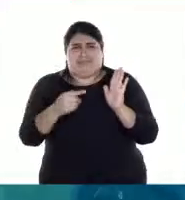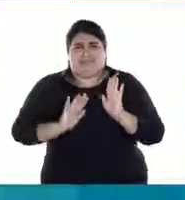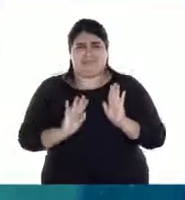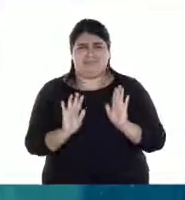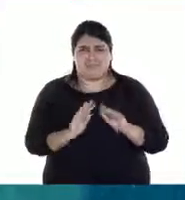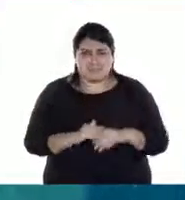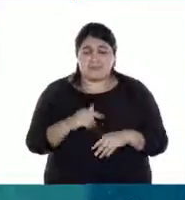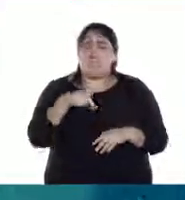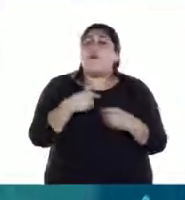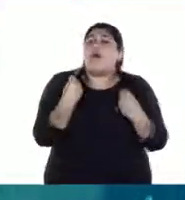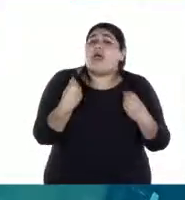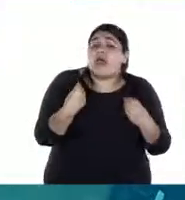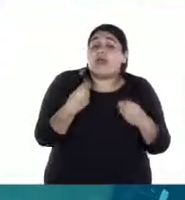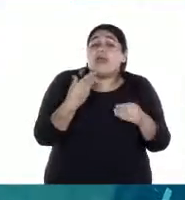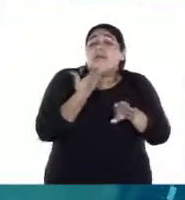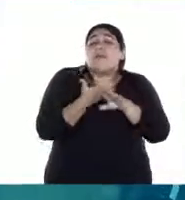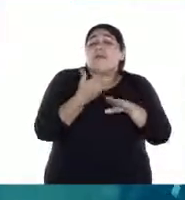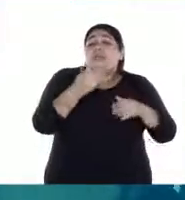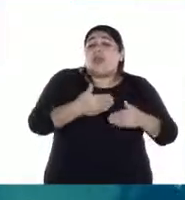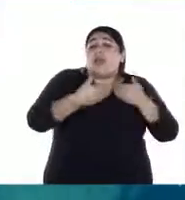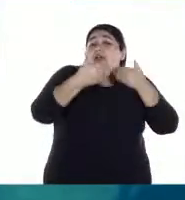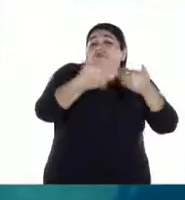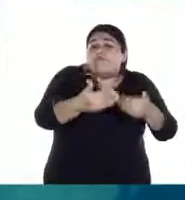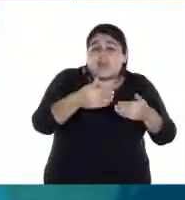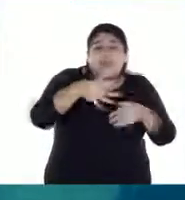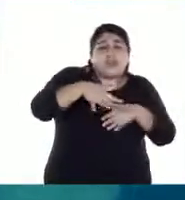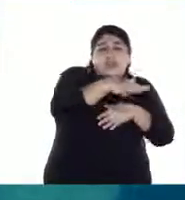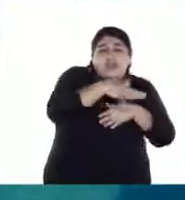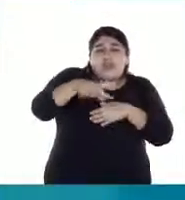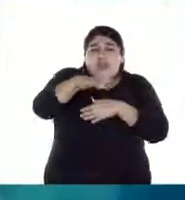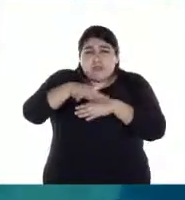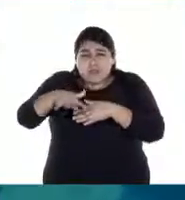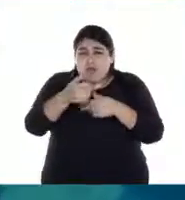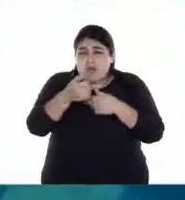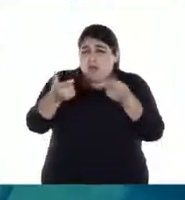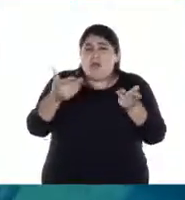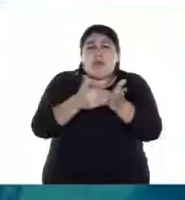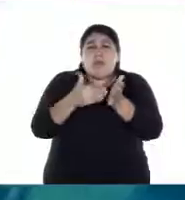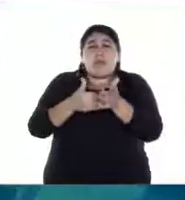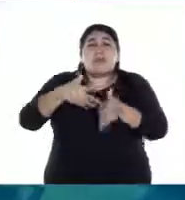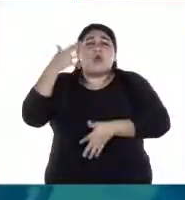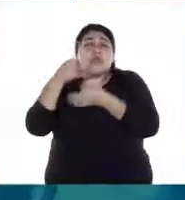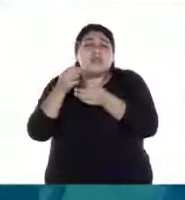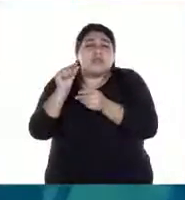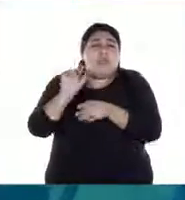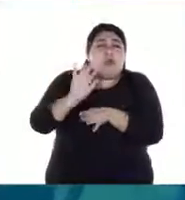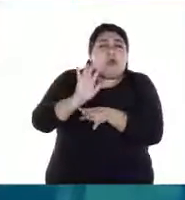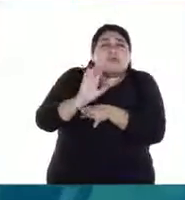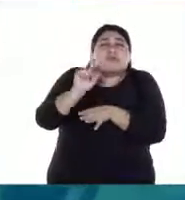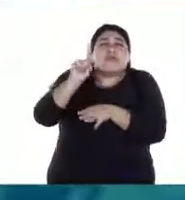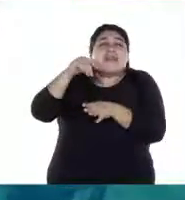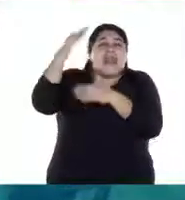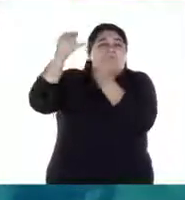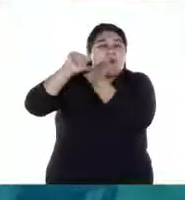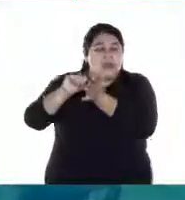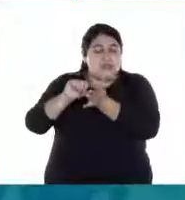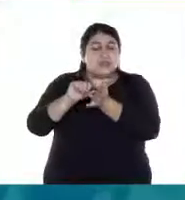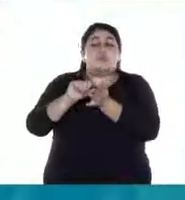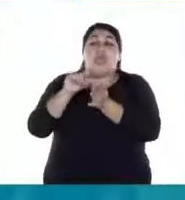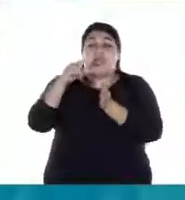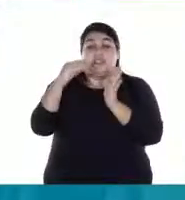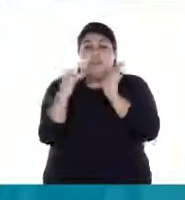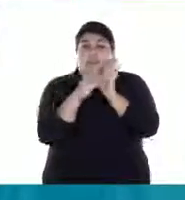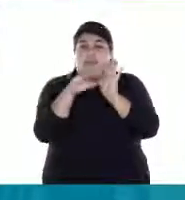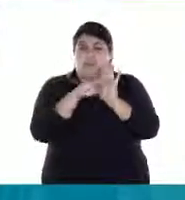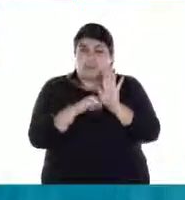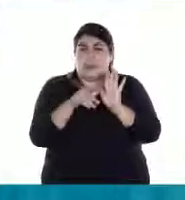porque permite la prórroga de jurisdicción a favor de los tribunales arbitrales y judiciales con sede en el extranjero. Es una cláusula